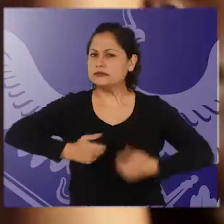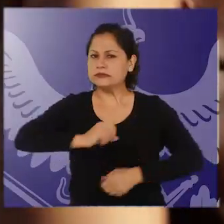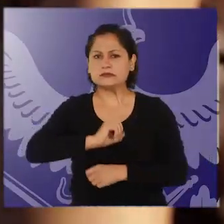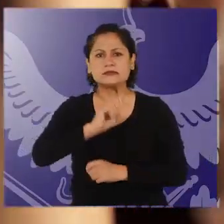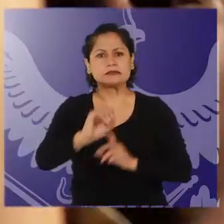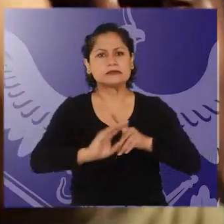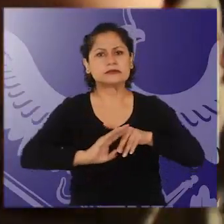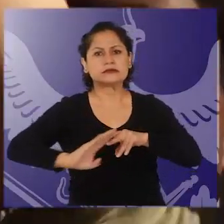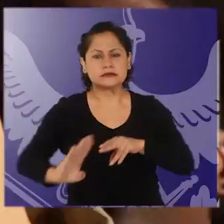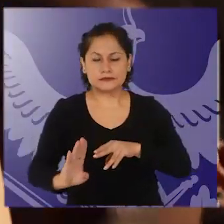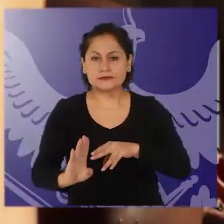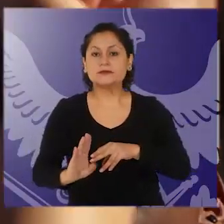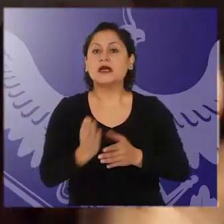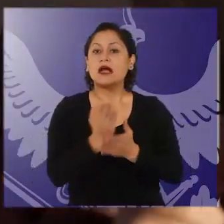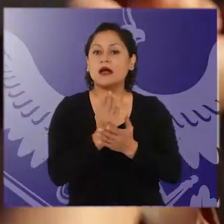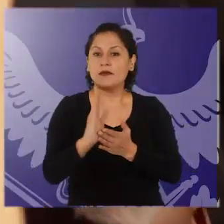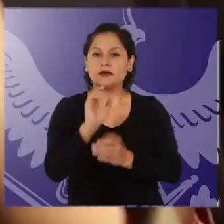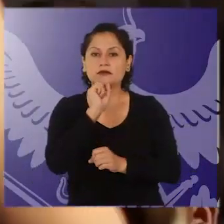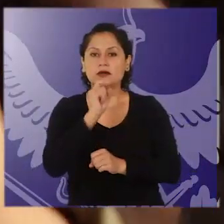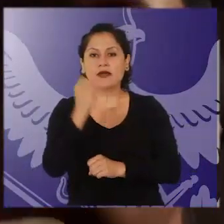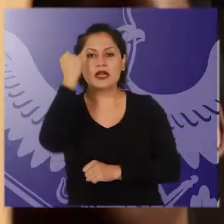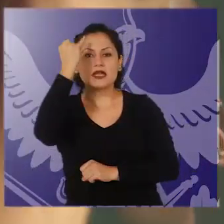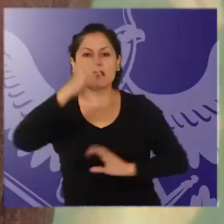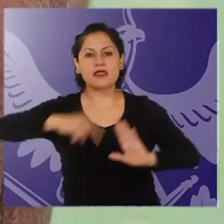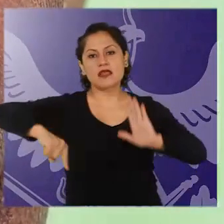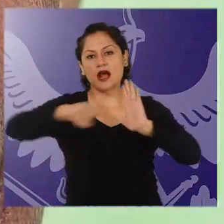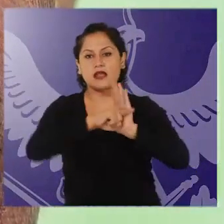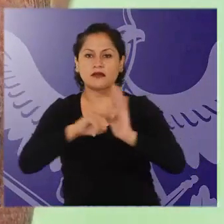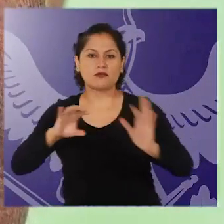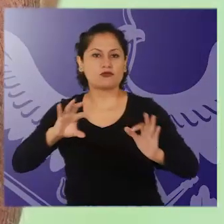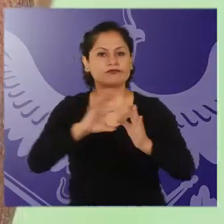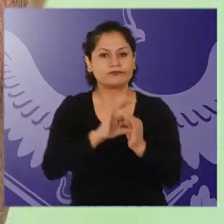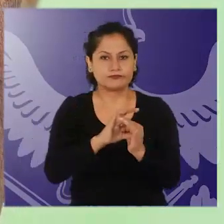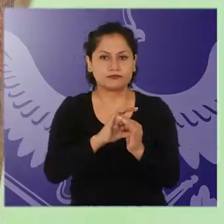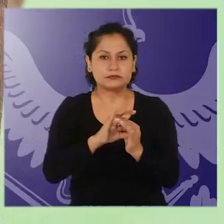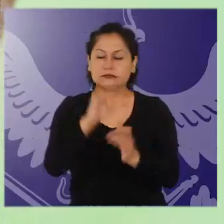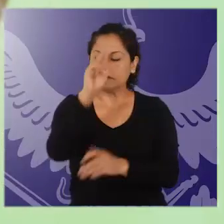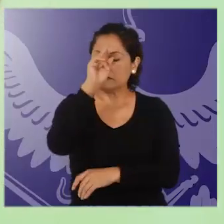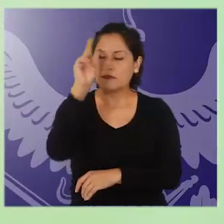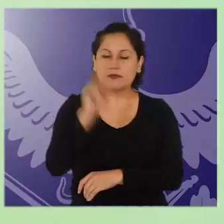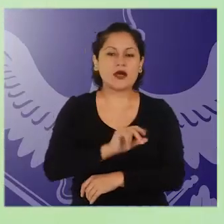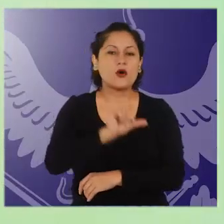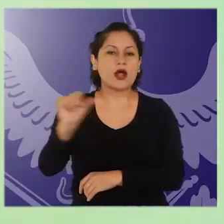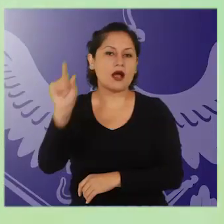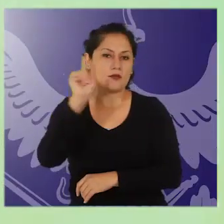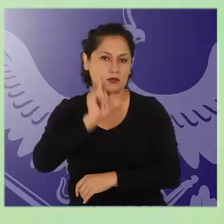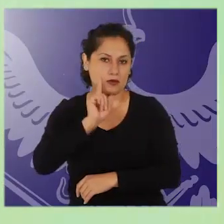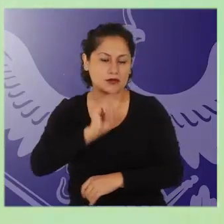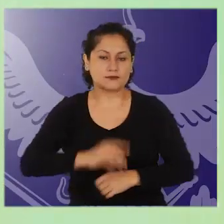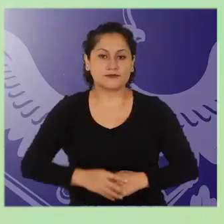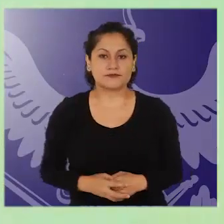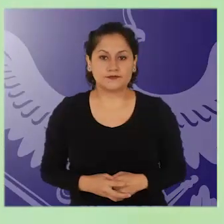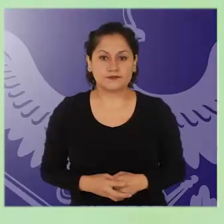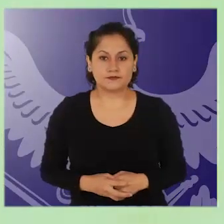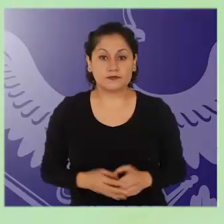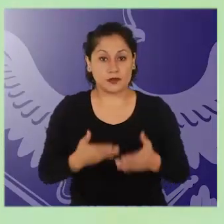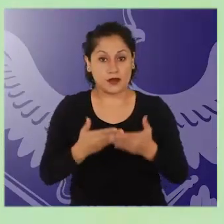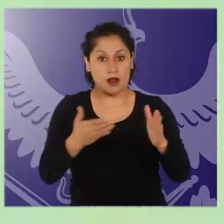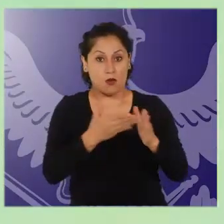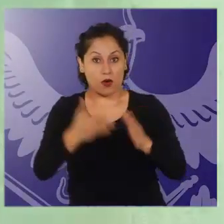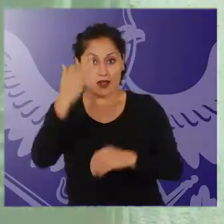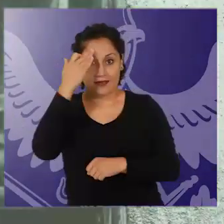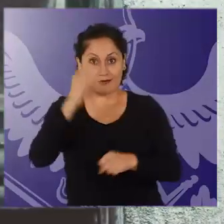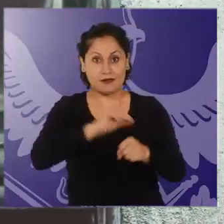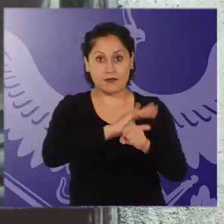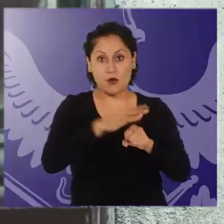racismo y xenofobia, los cuales además se interrelacionan con estereotipos y prejuicios, sobre todo en el caso de las mujeres.